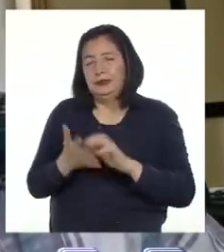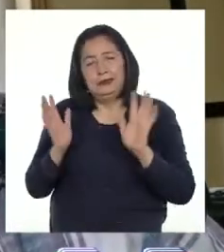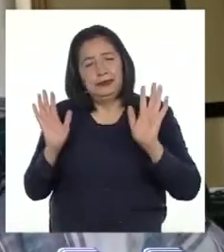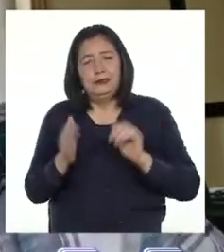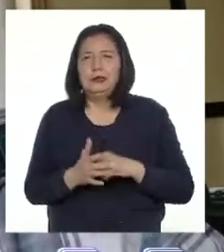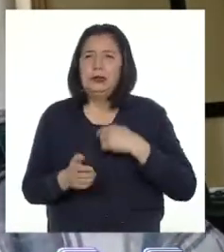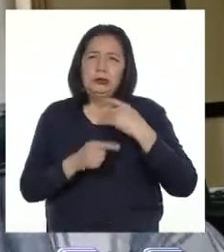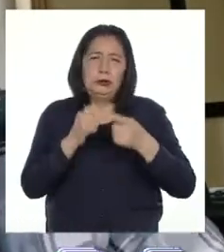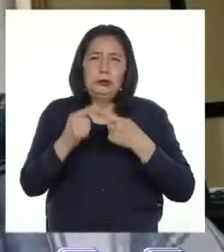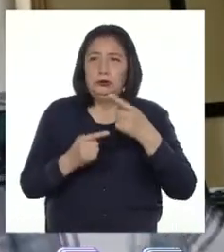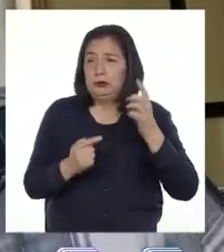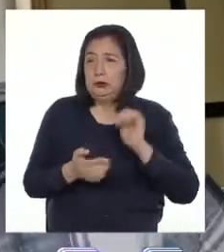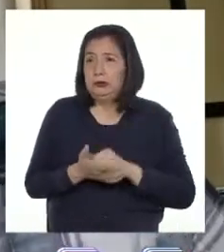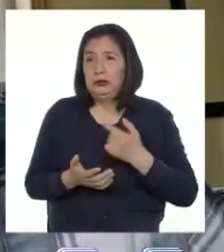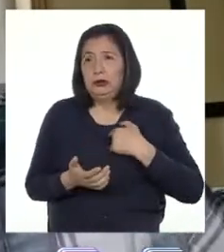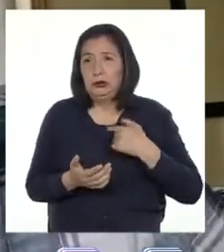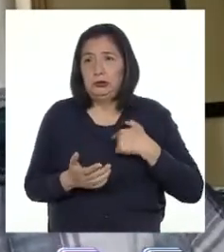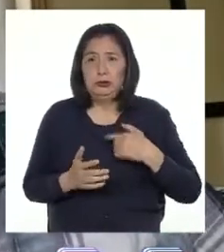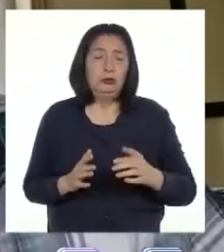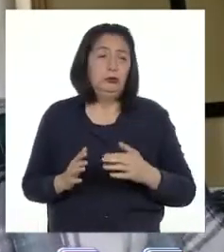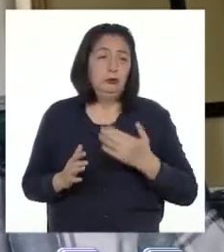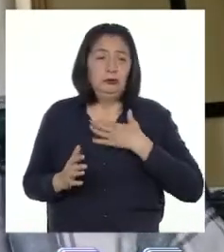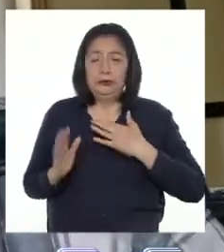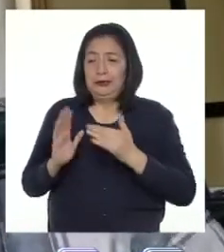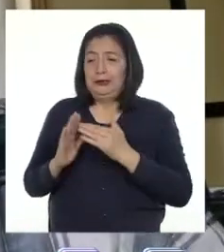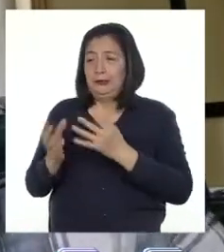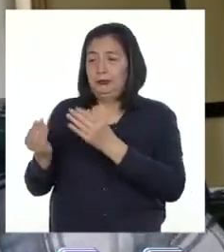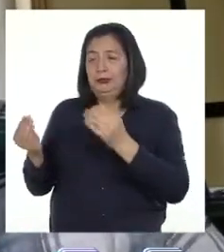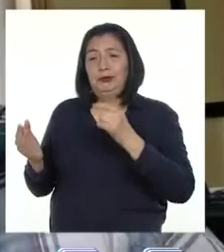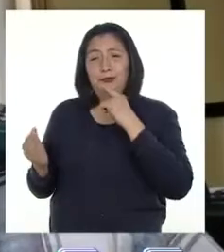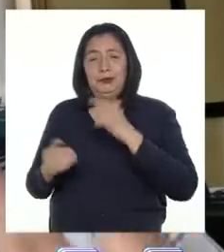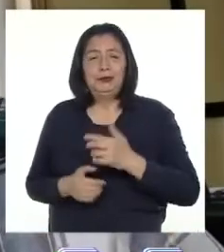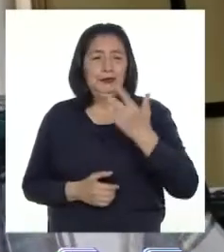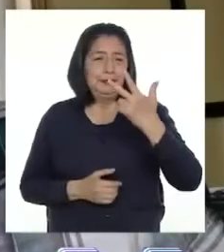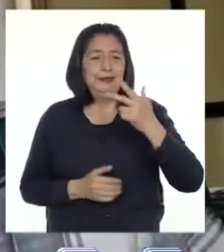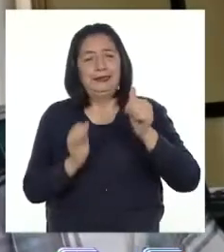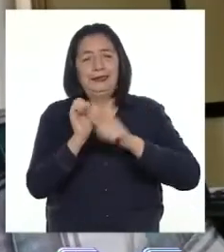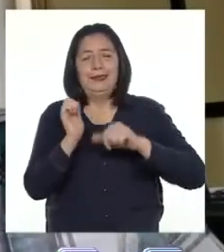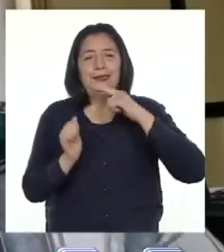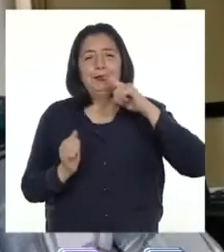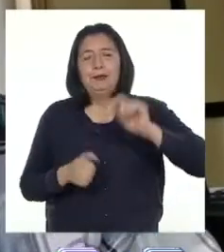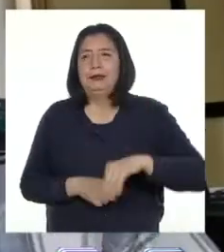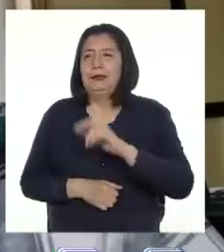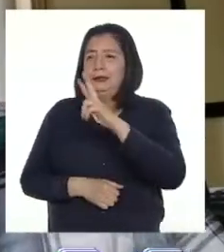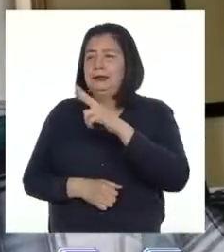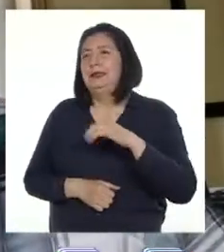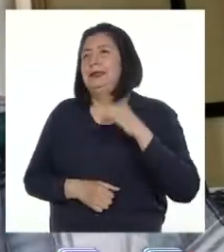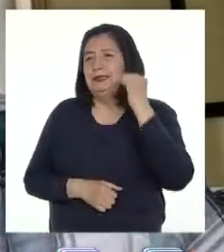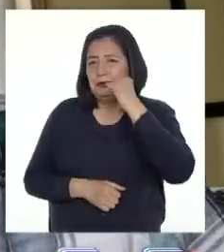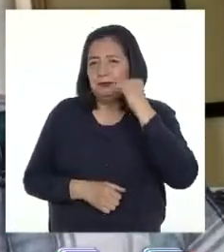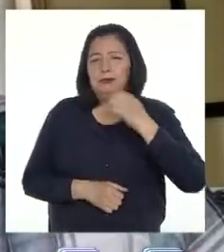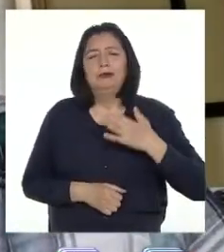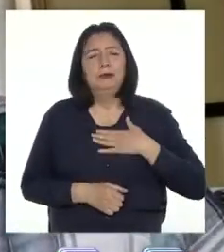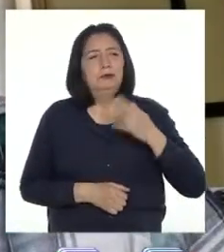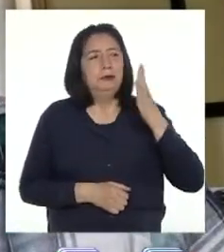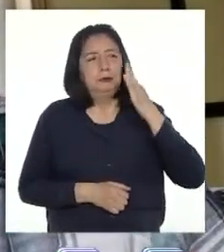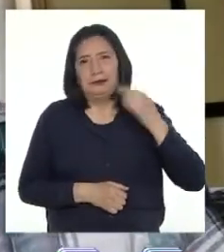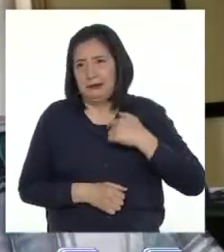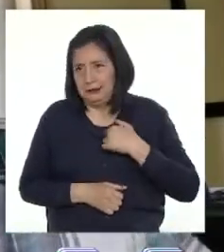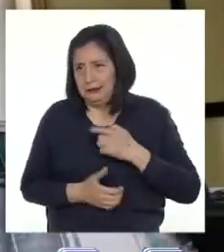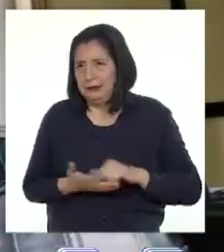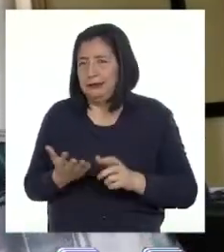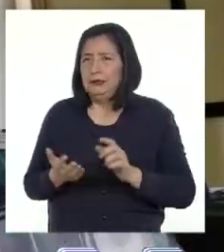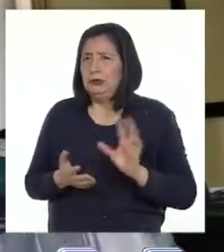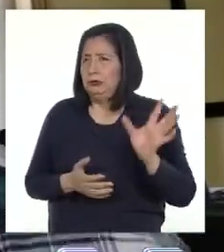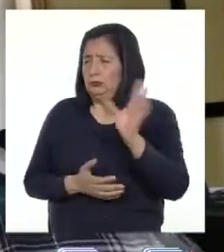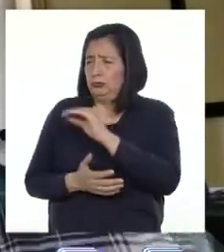nada, contarte que vengo de una casa pura mujeres, tengo tres hermanas mayores, tres sobrinas, mi madre,